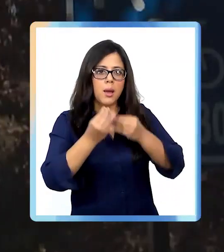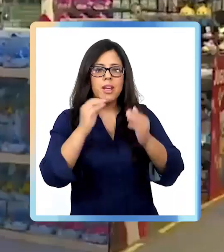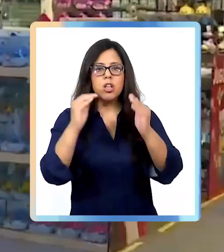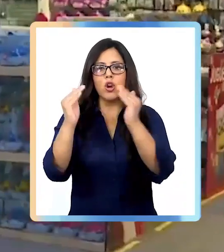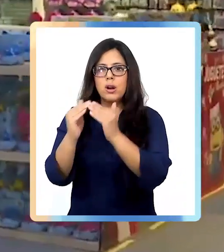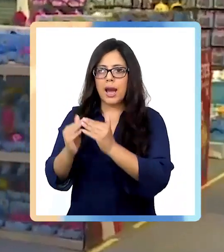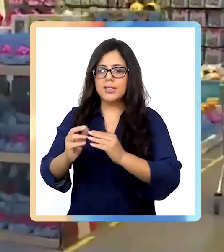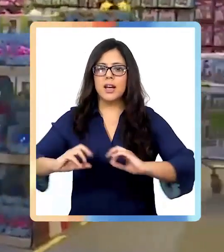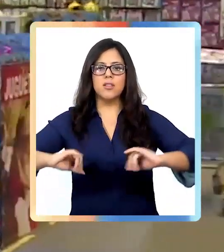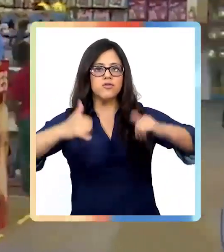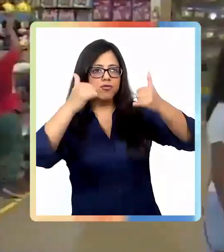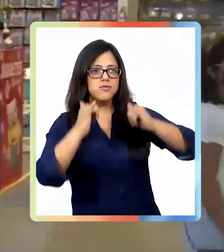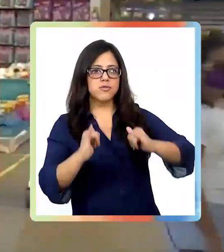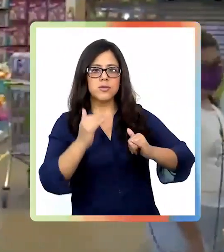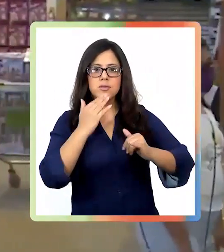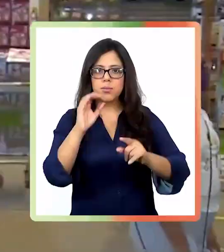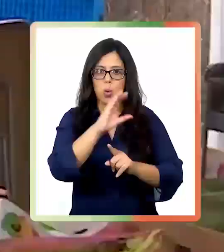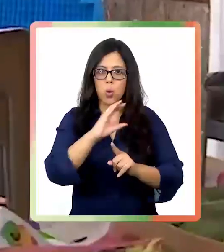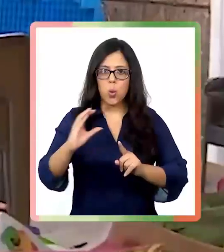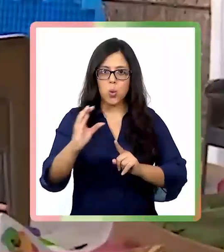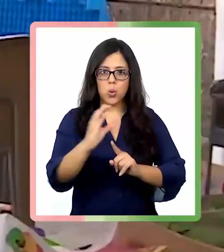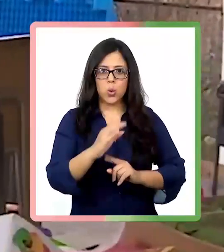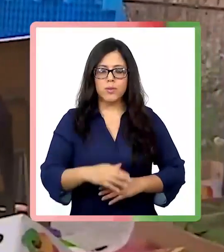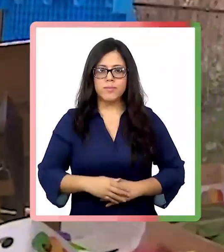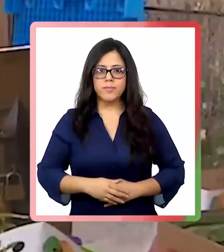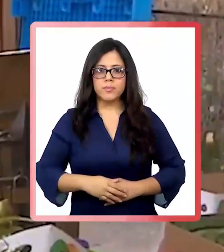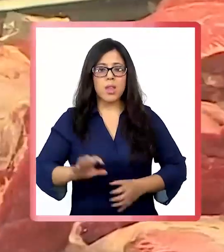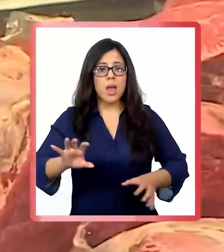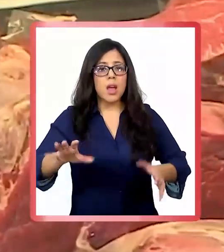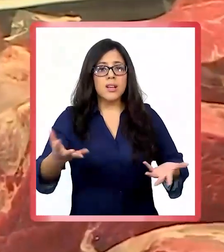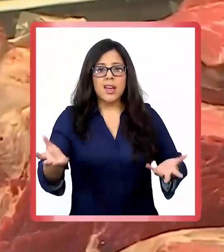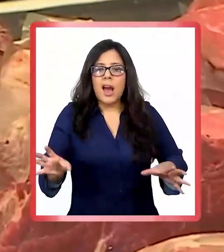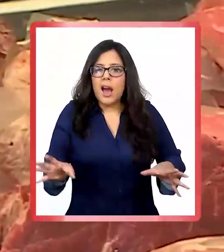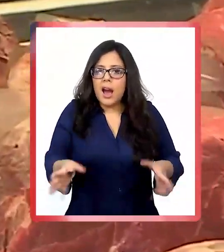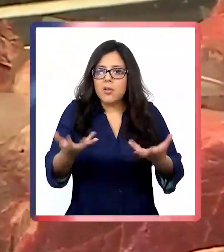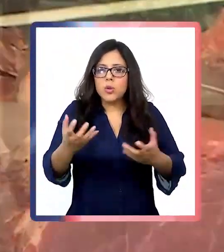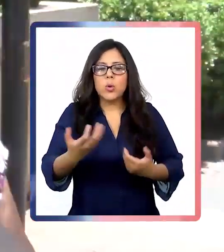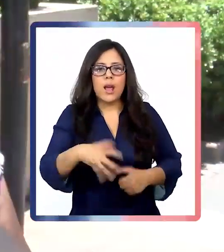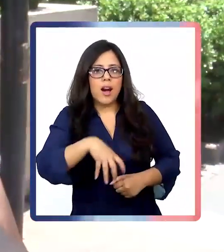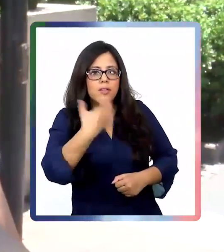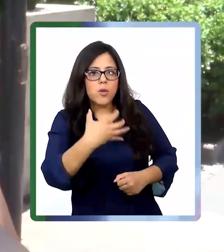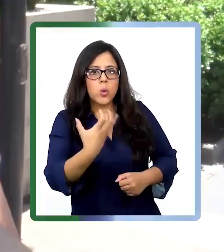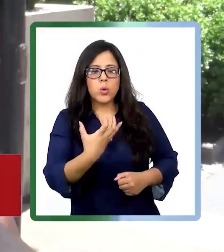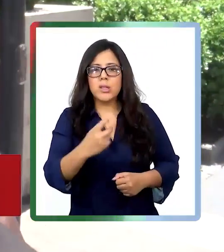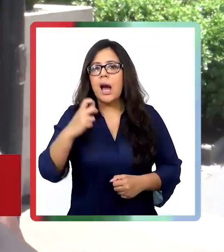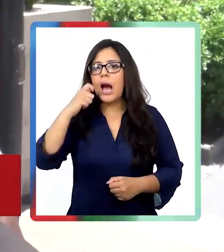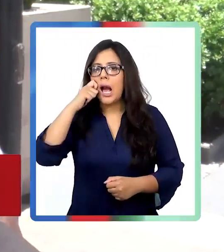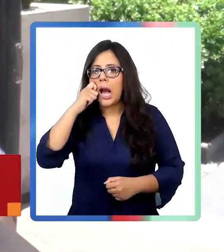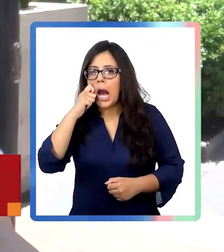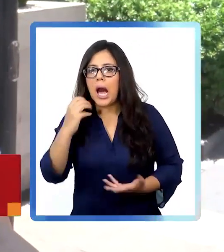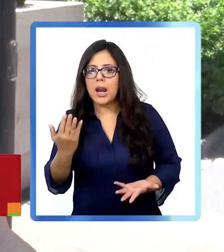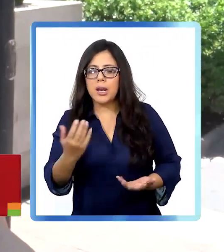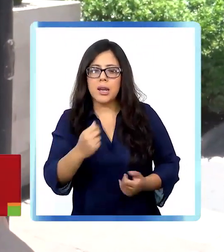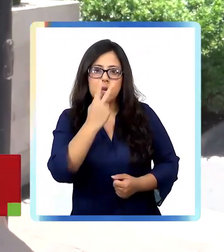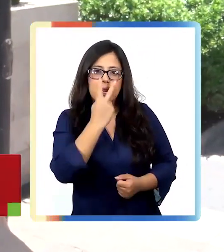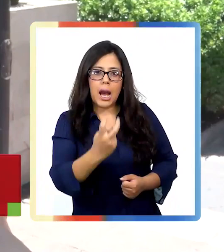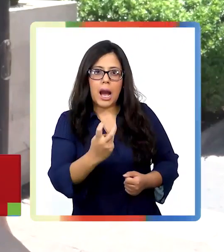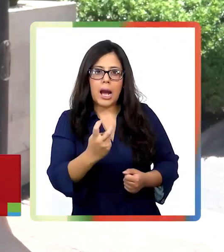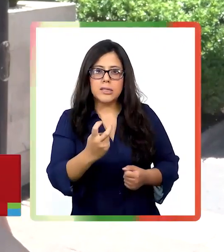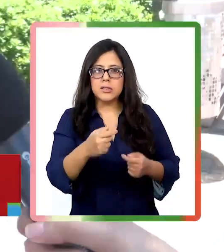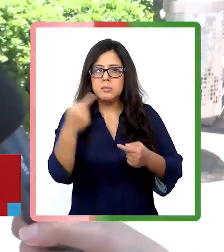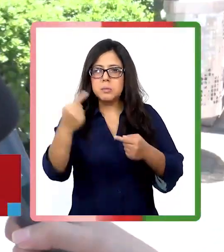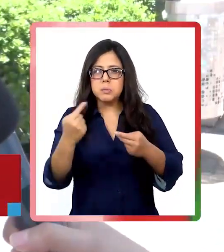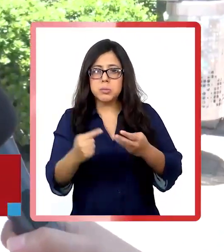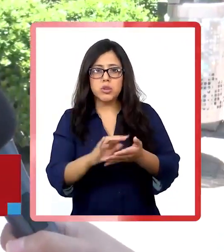viviendas, la recreación y la cultura. Las verduras, la fruta, la carne, el gas, todo en general,